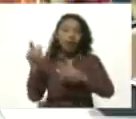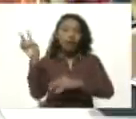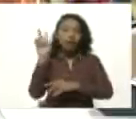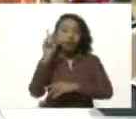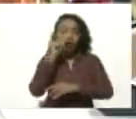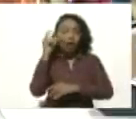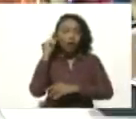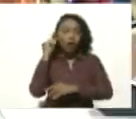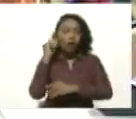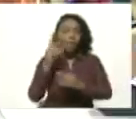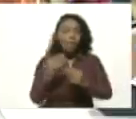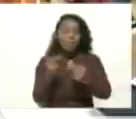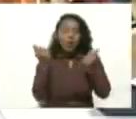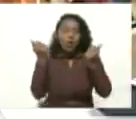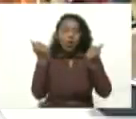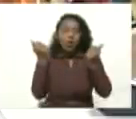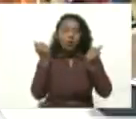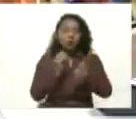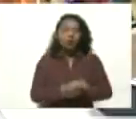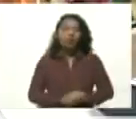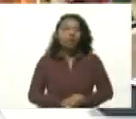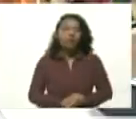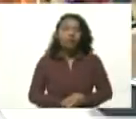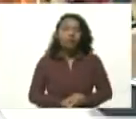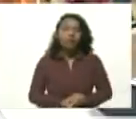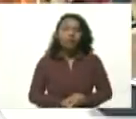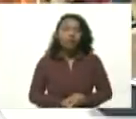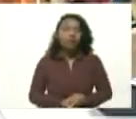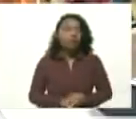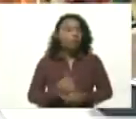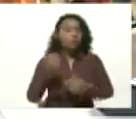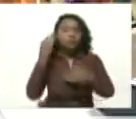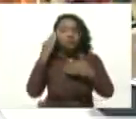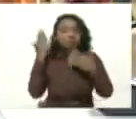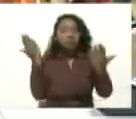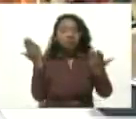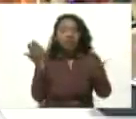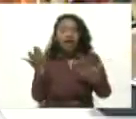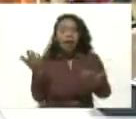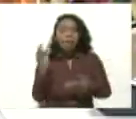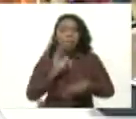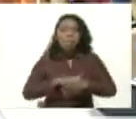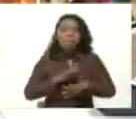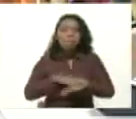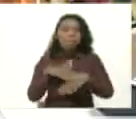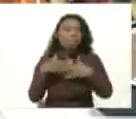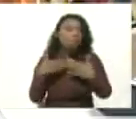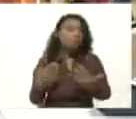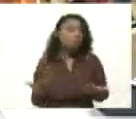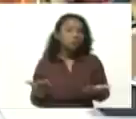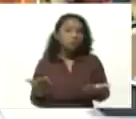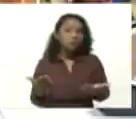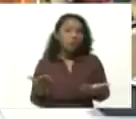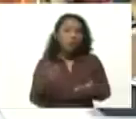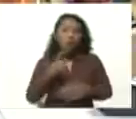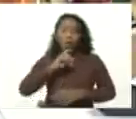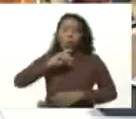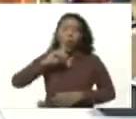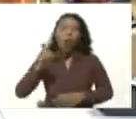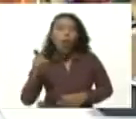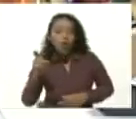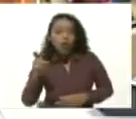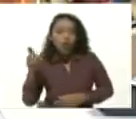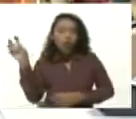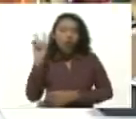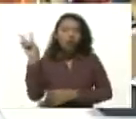venezolanos desaparecidos. No se supo más de ellos. En Colombia, por el odio al